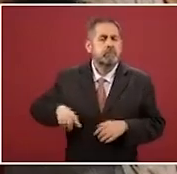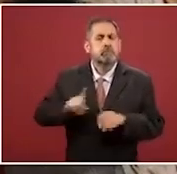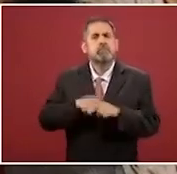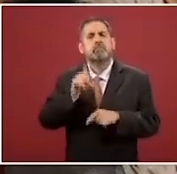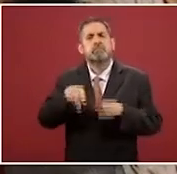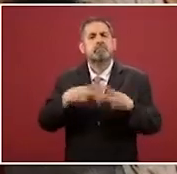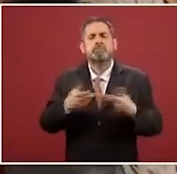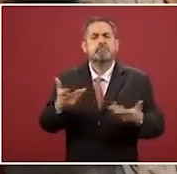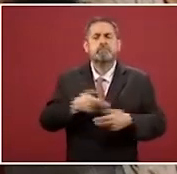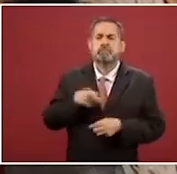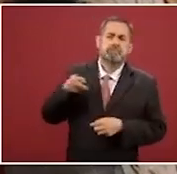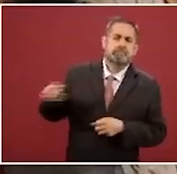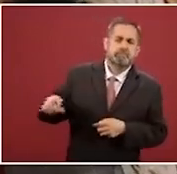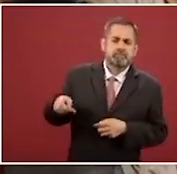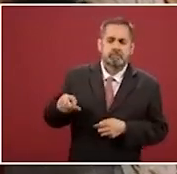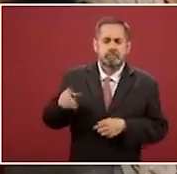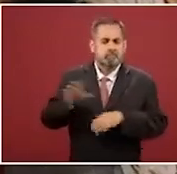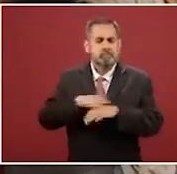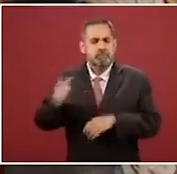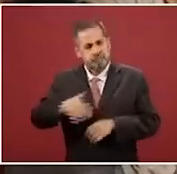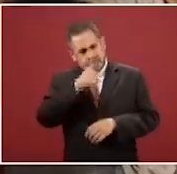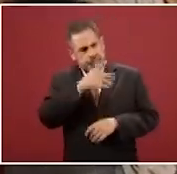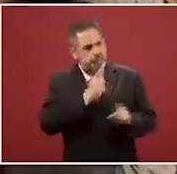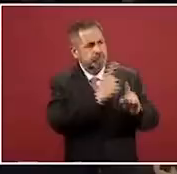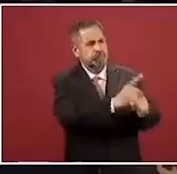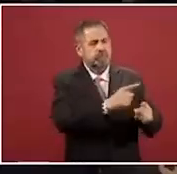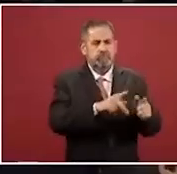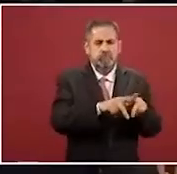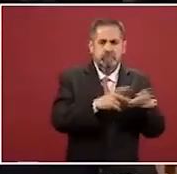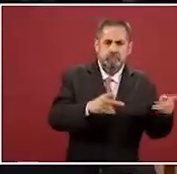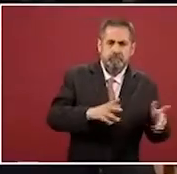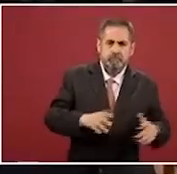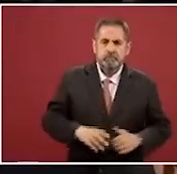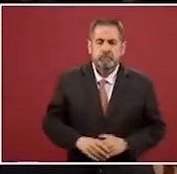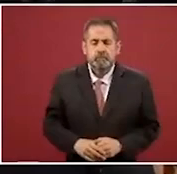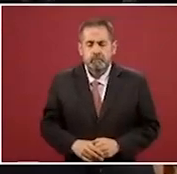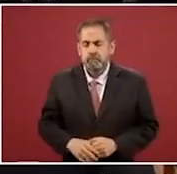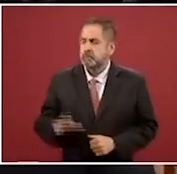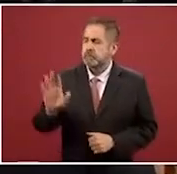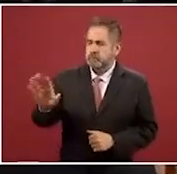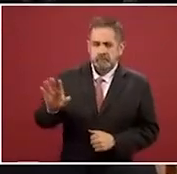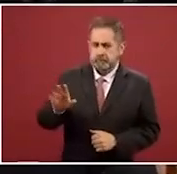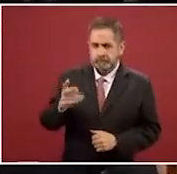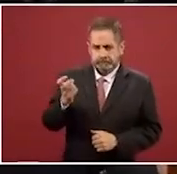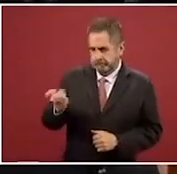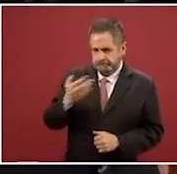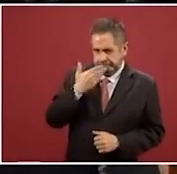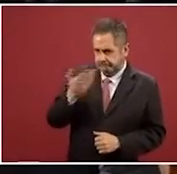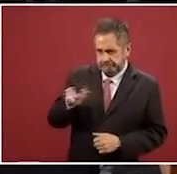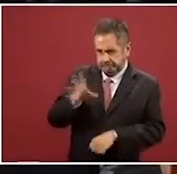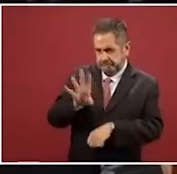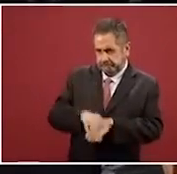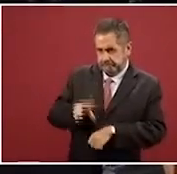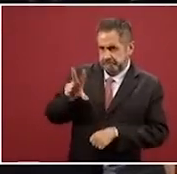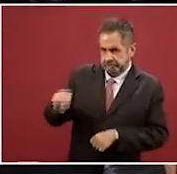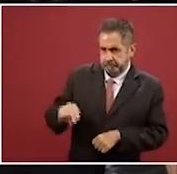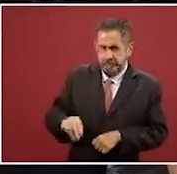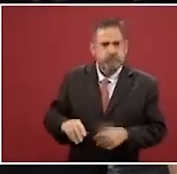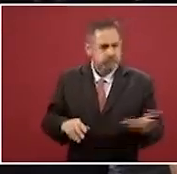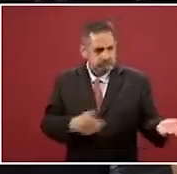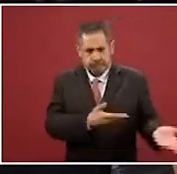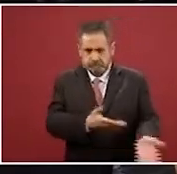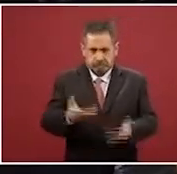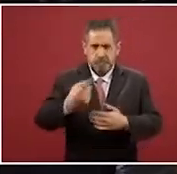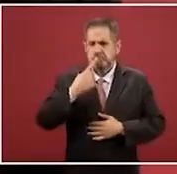gobierno y sobre todo a este tipo de situaciones de ataques a la prensa. Muchas gracias. Bueno, no permitirlo. Si hay una